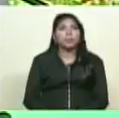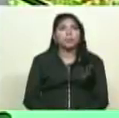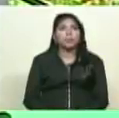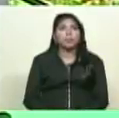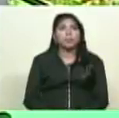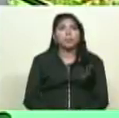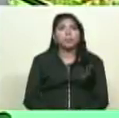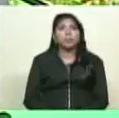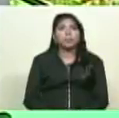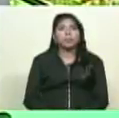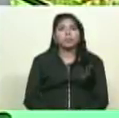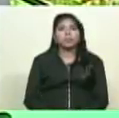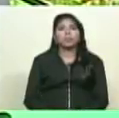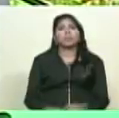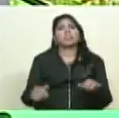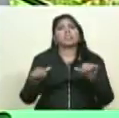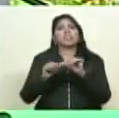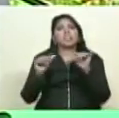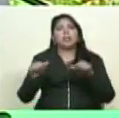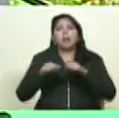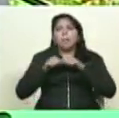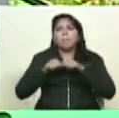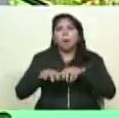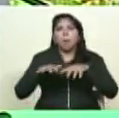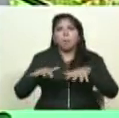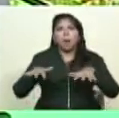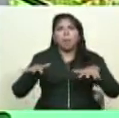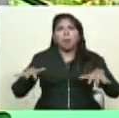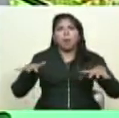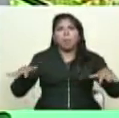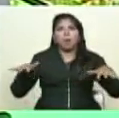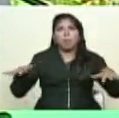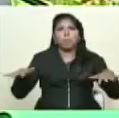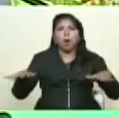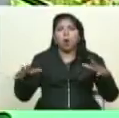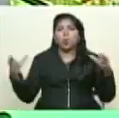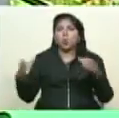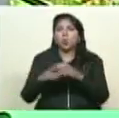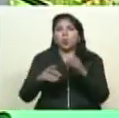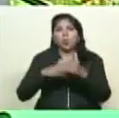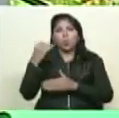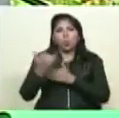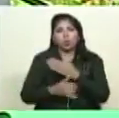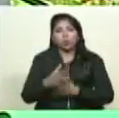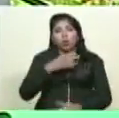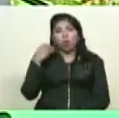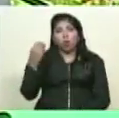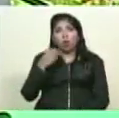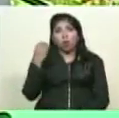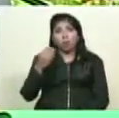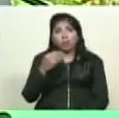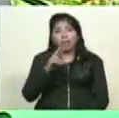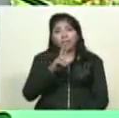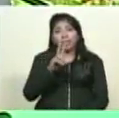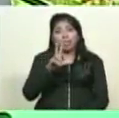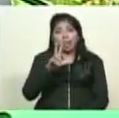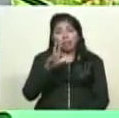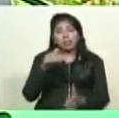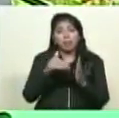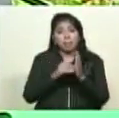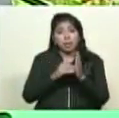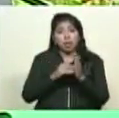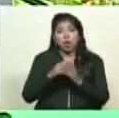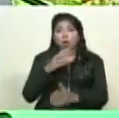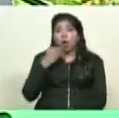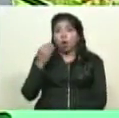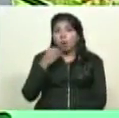de despliegue del plan Chamba Juvenil para la incorporación de 3.000 jóvenes de